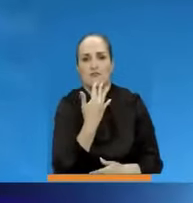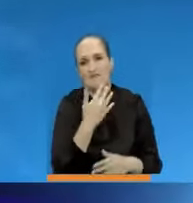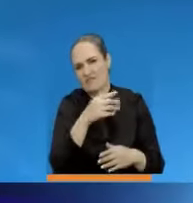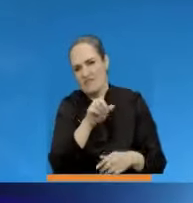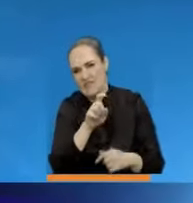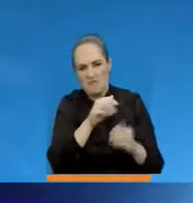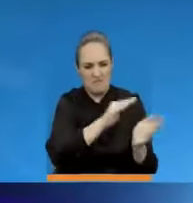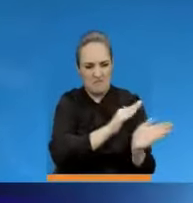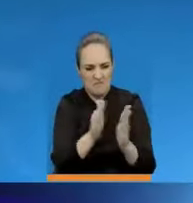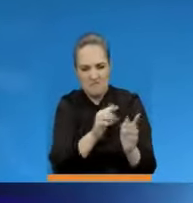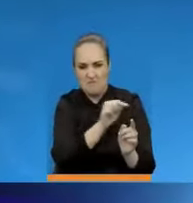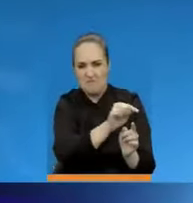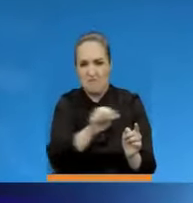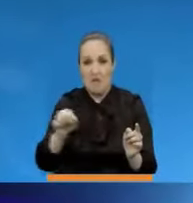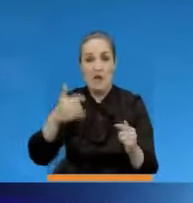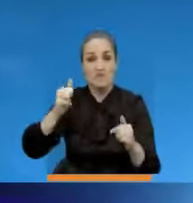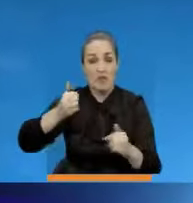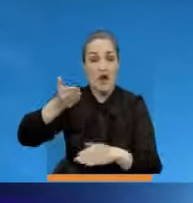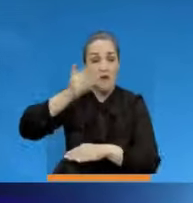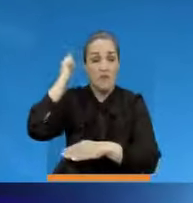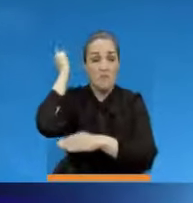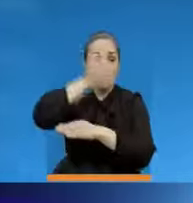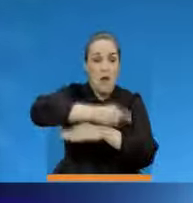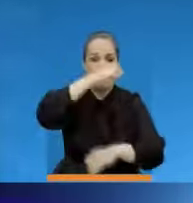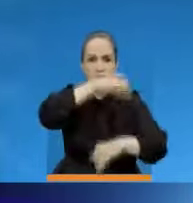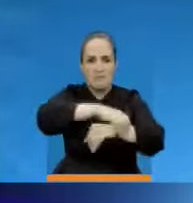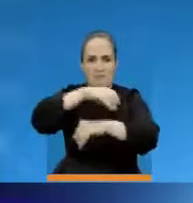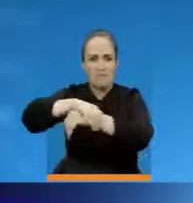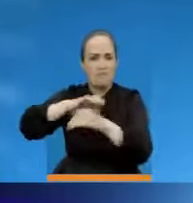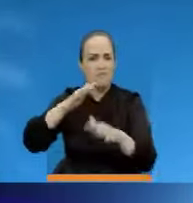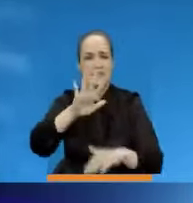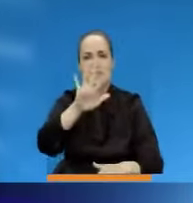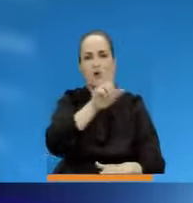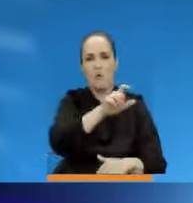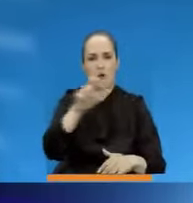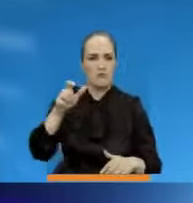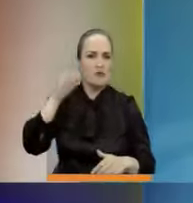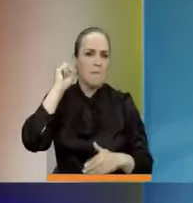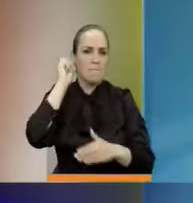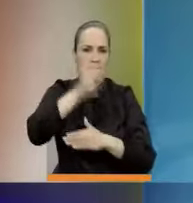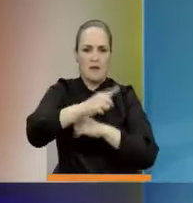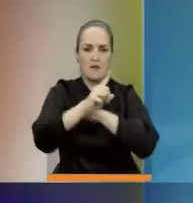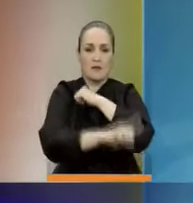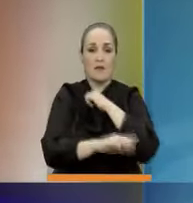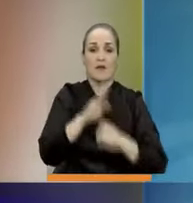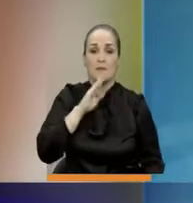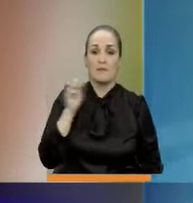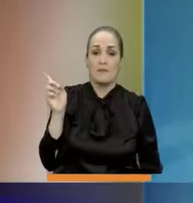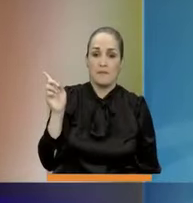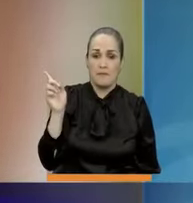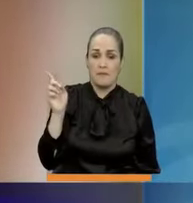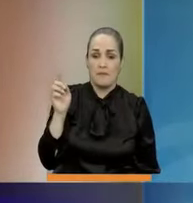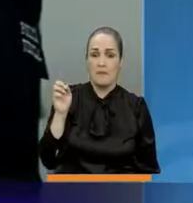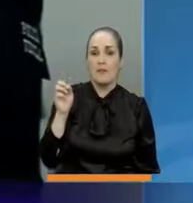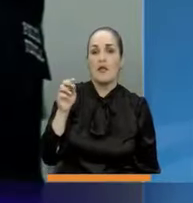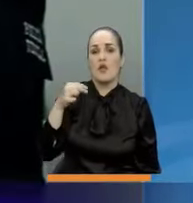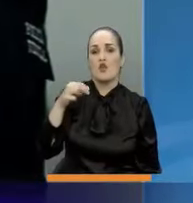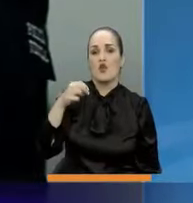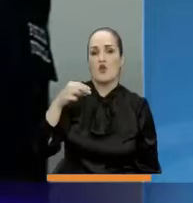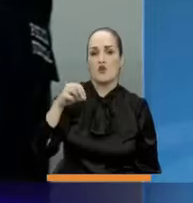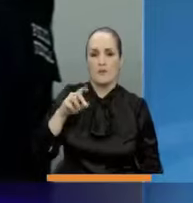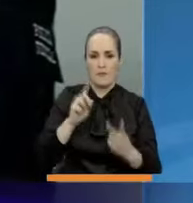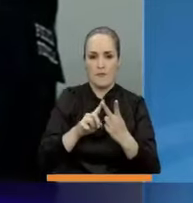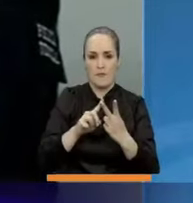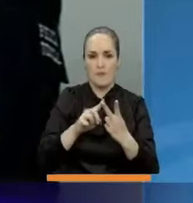que por estos hechos se han proferido condenas en contra de por lo menos 5 personas, entre ellos Bernardo Miguel El Ñoño Elías,